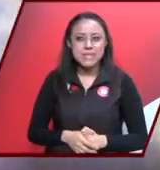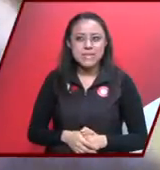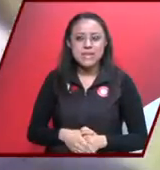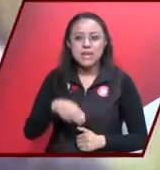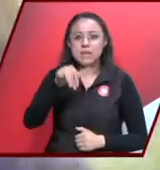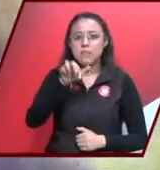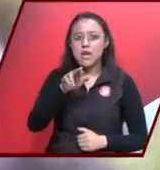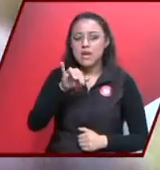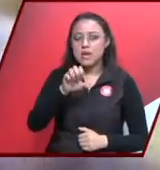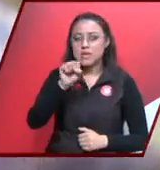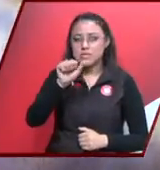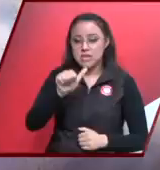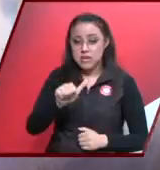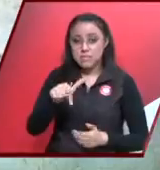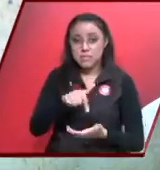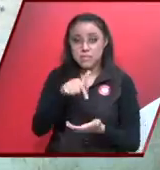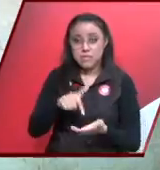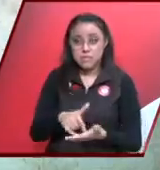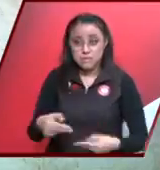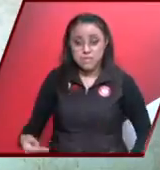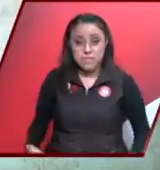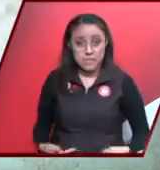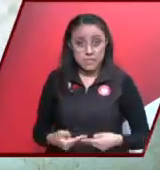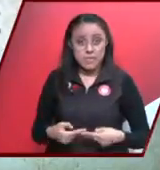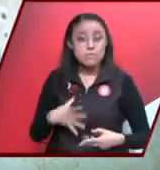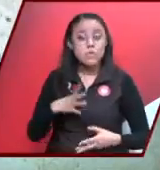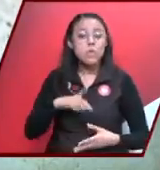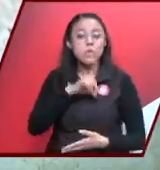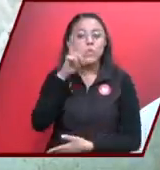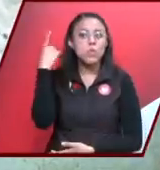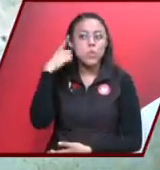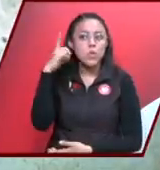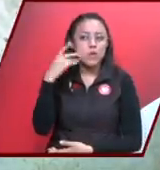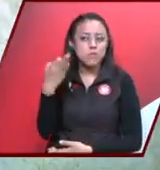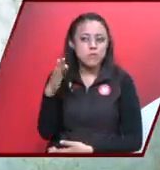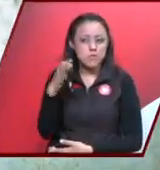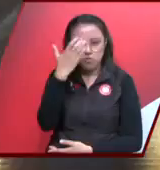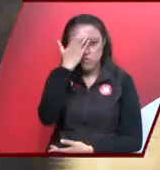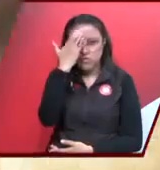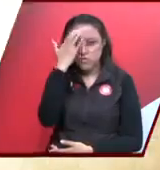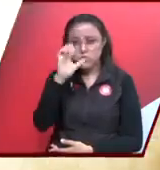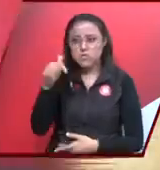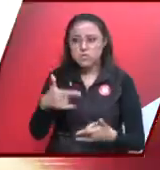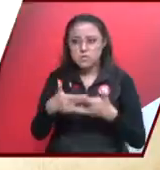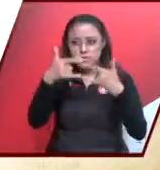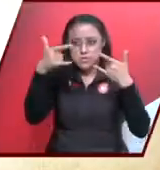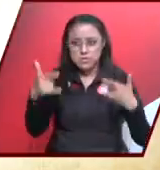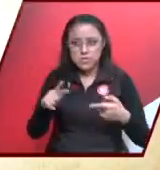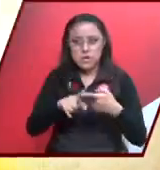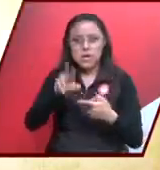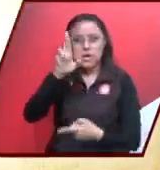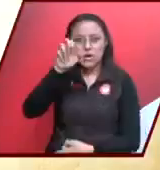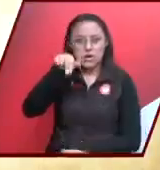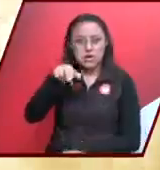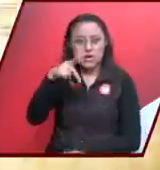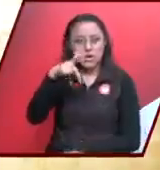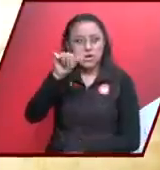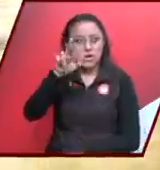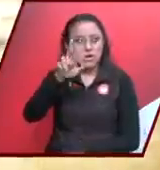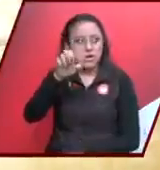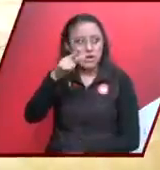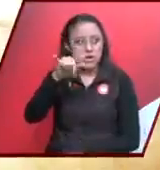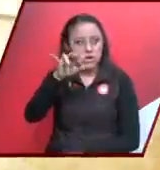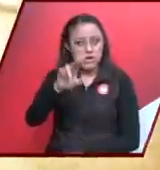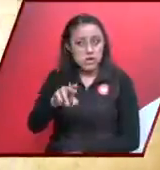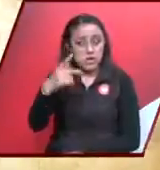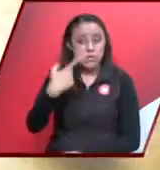Marisa Sandate Flores vive en Lerdo, Durango. La conocimos en febrero del año pasado, cuando nos contó la historia de Regina, su hija, quien tiene síndrome de